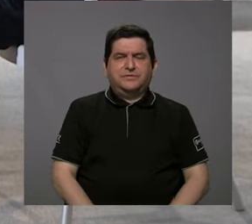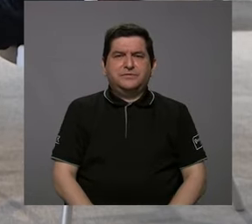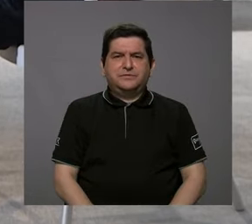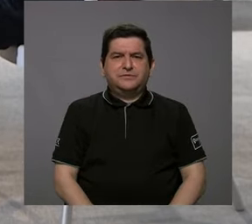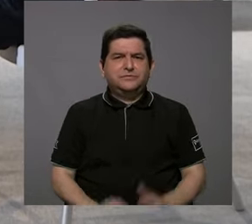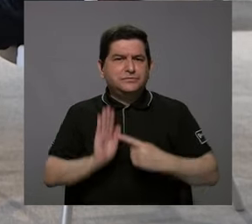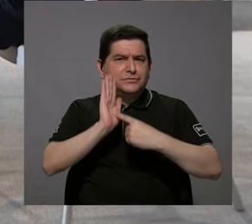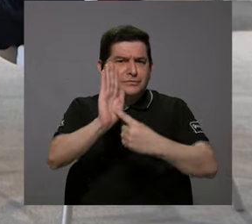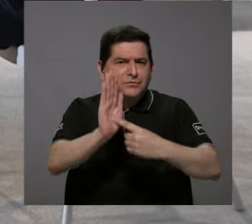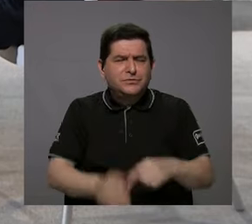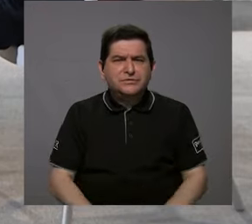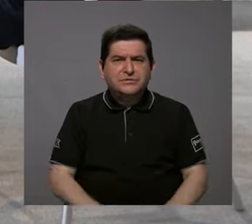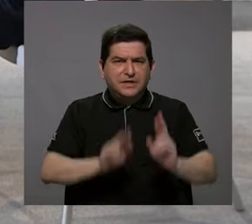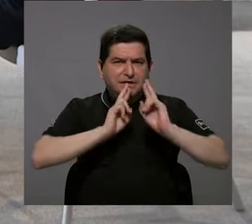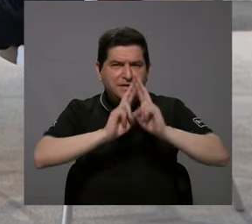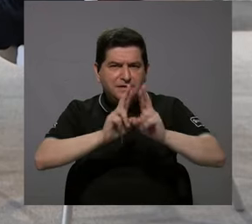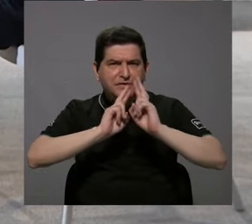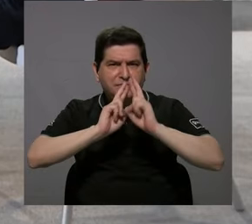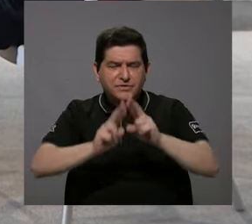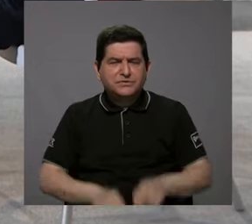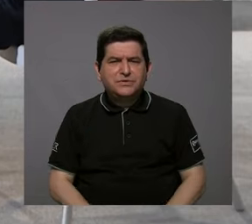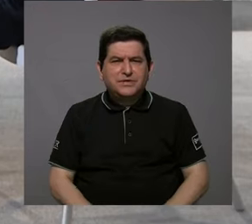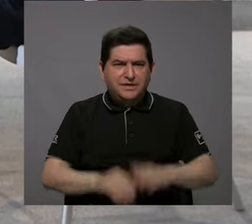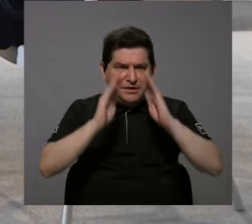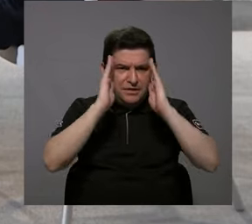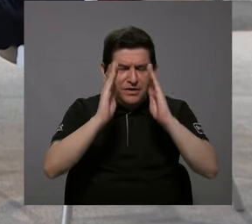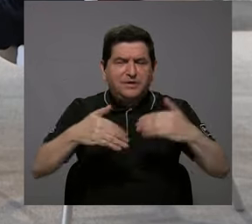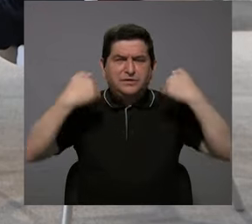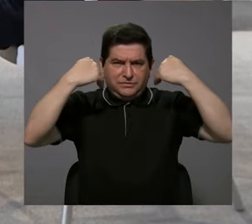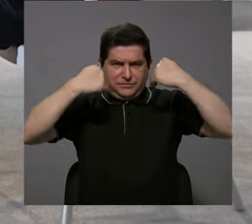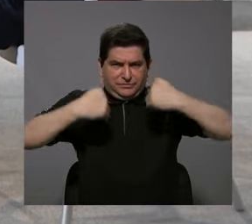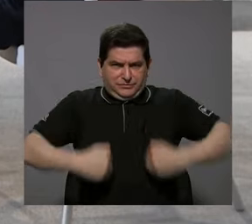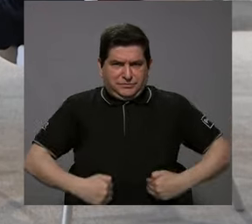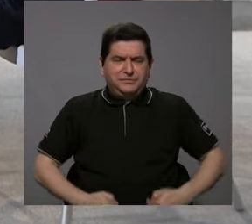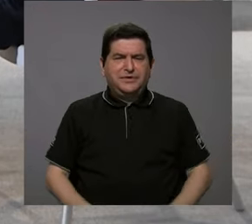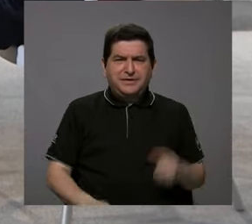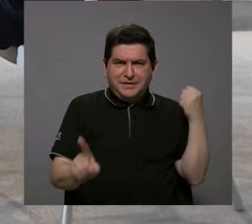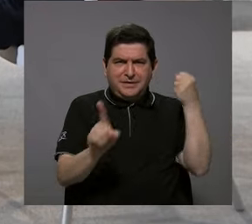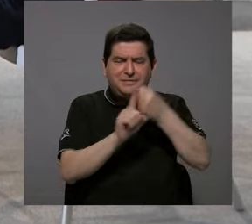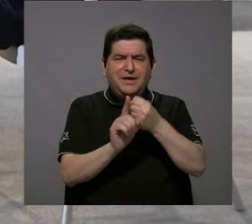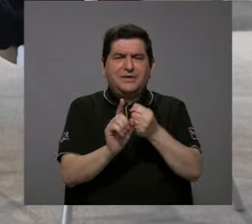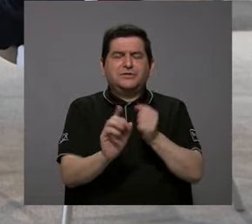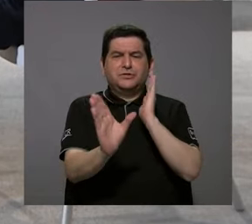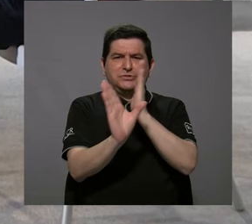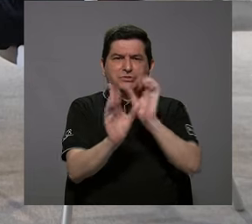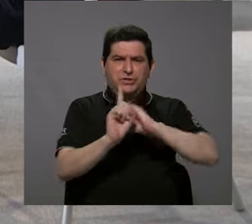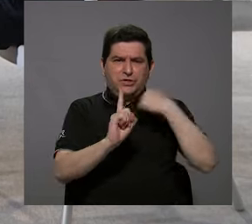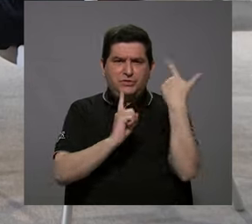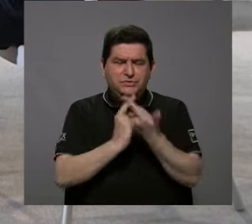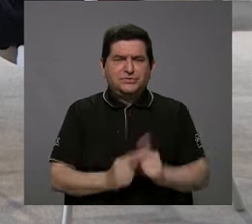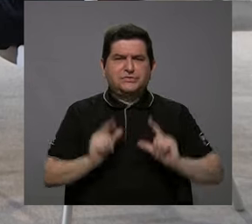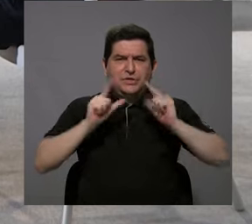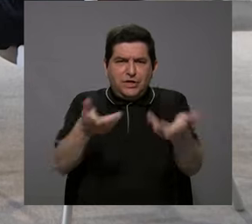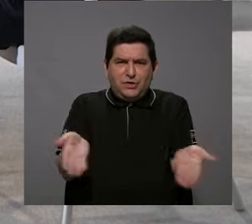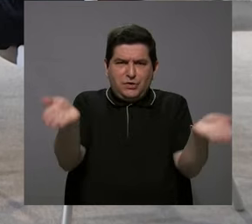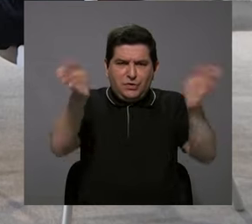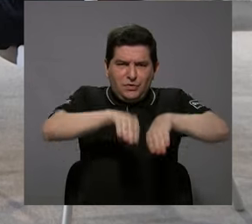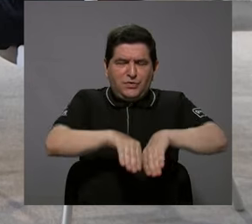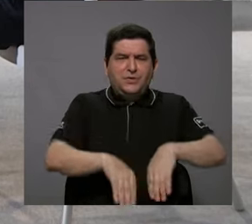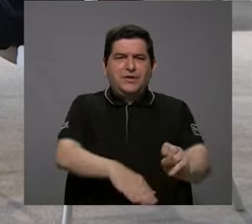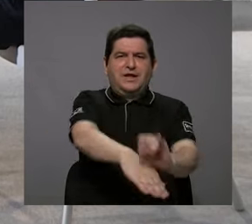para dar a conocer los resultados de un abordaje humanitario del impacto psicosocial de relleno sanitario